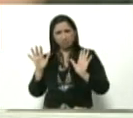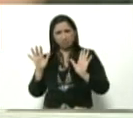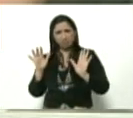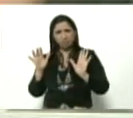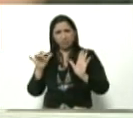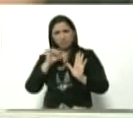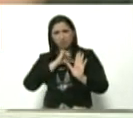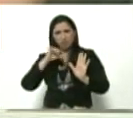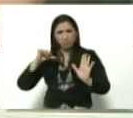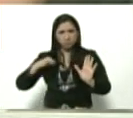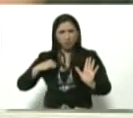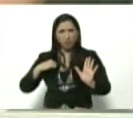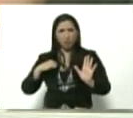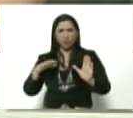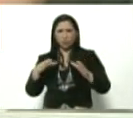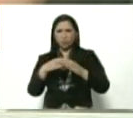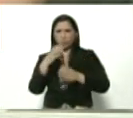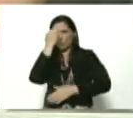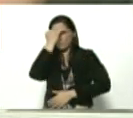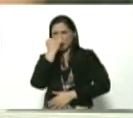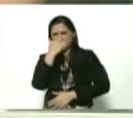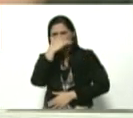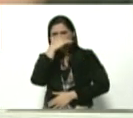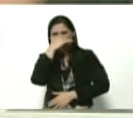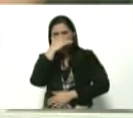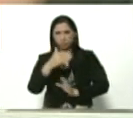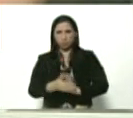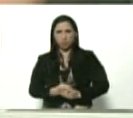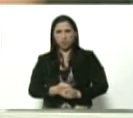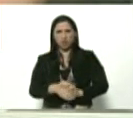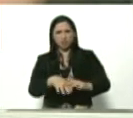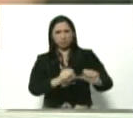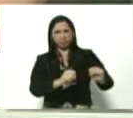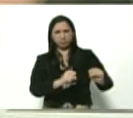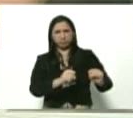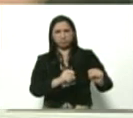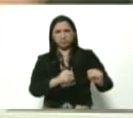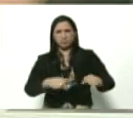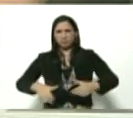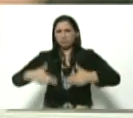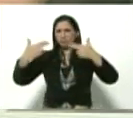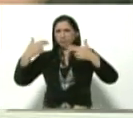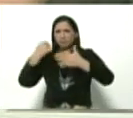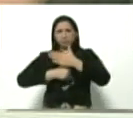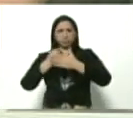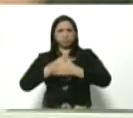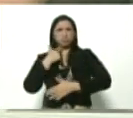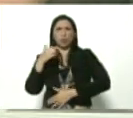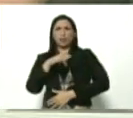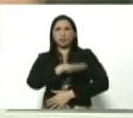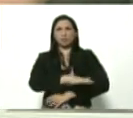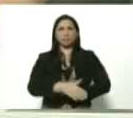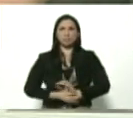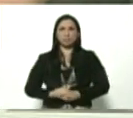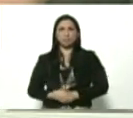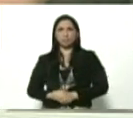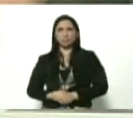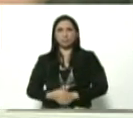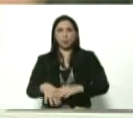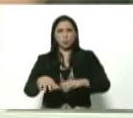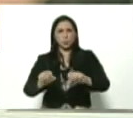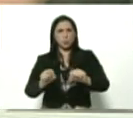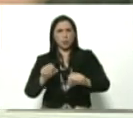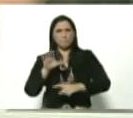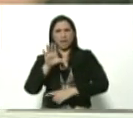de privatización, de grupos mercenarios, de invasiones, de combates, de muertos, de ocupación